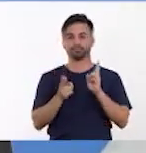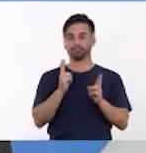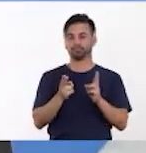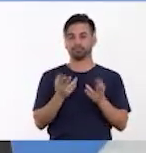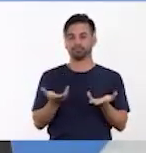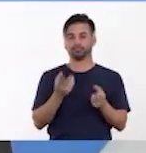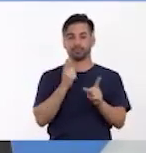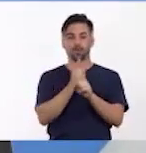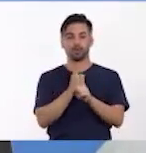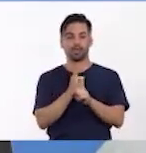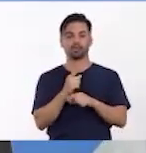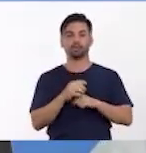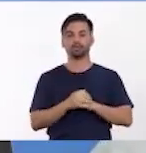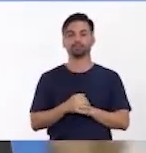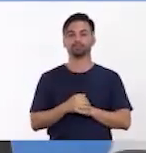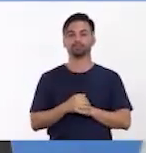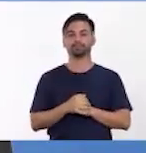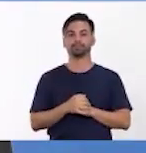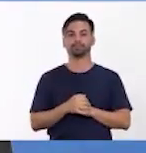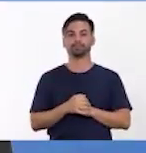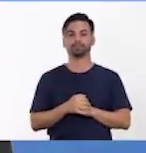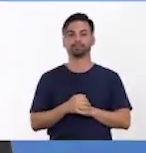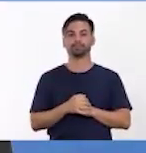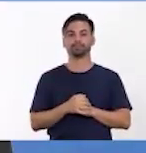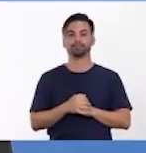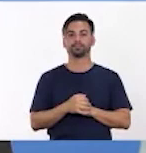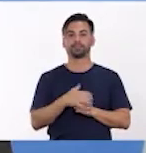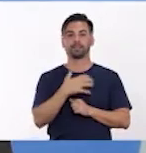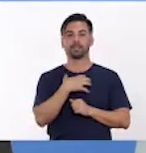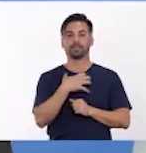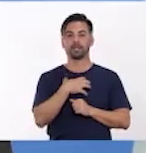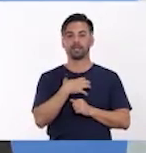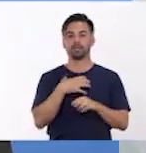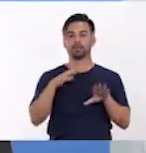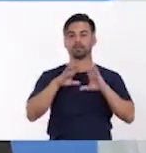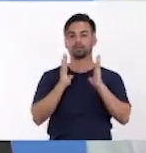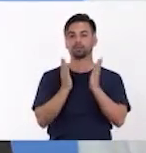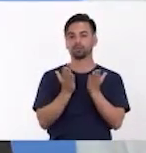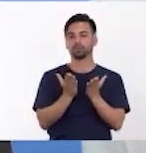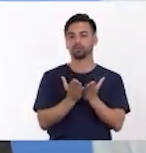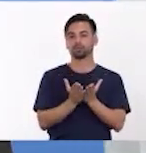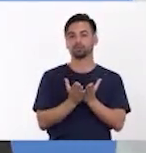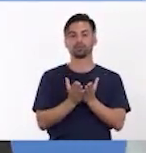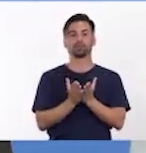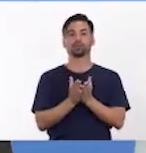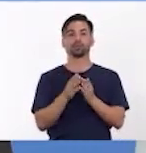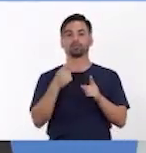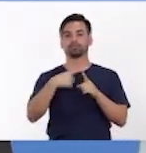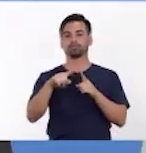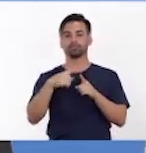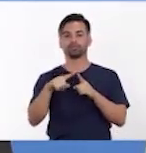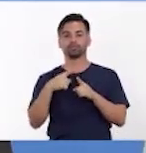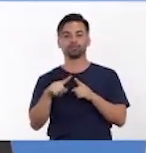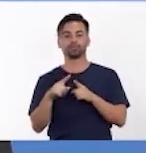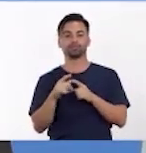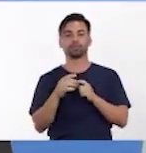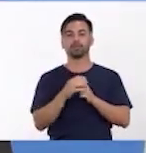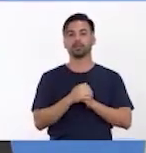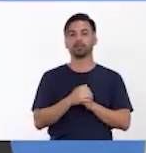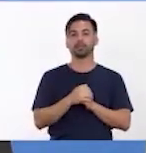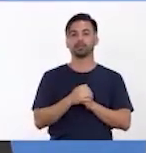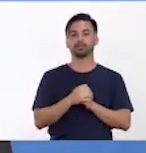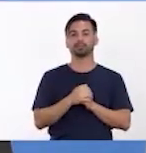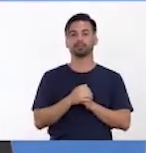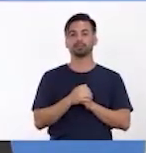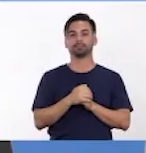encuentro, estuvimos hablando de la actividad cartográfica que siempre la recomendamos como línea de